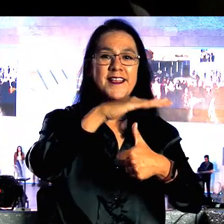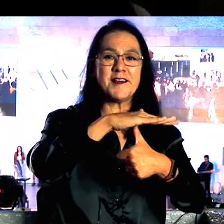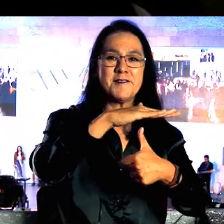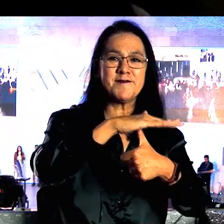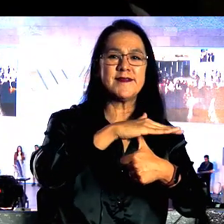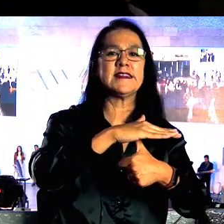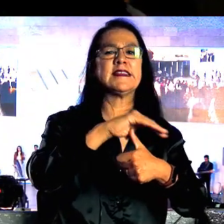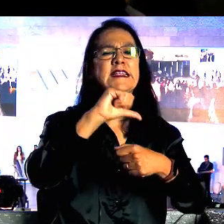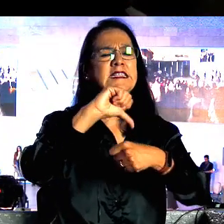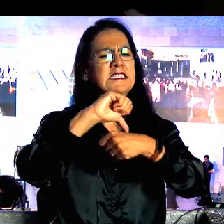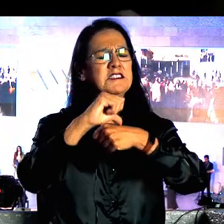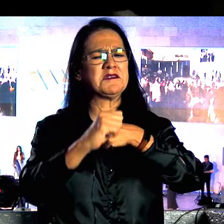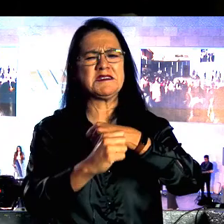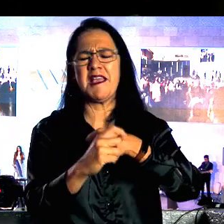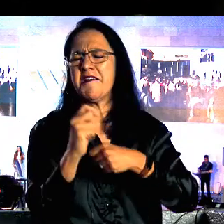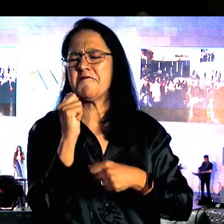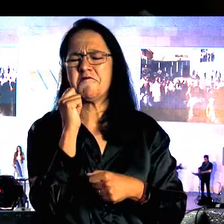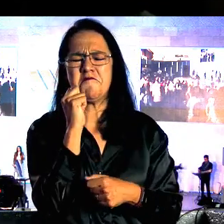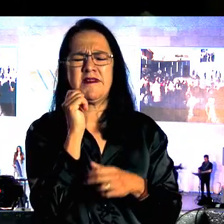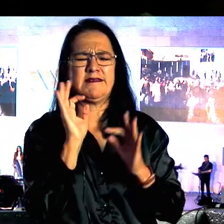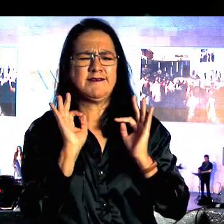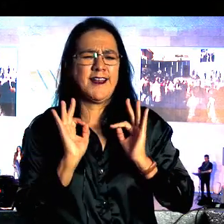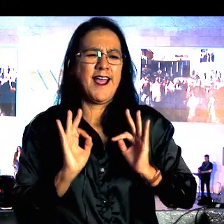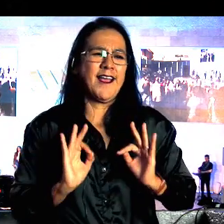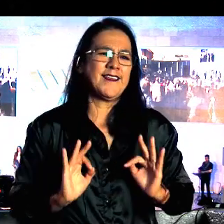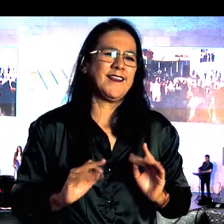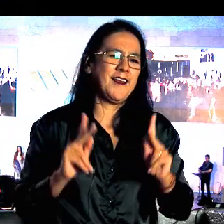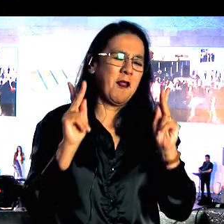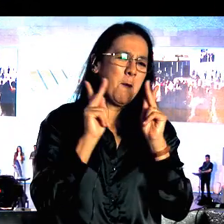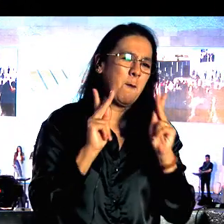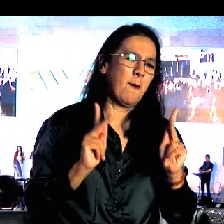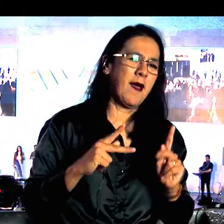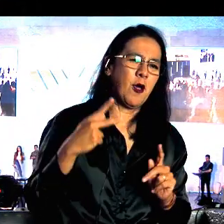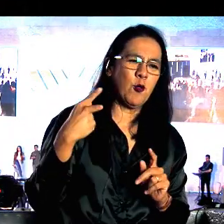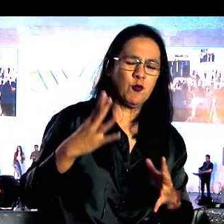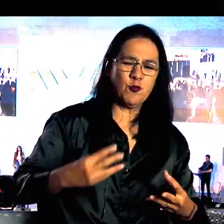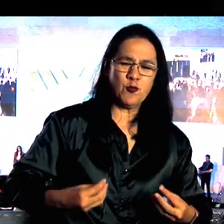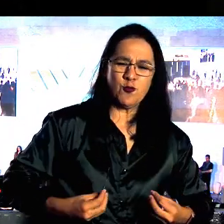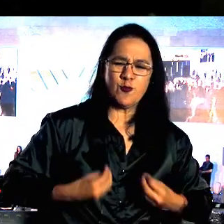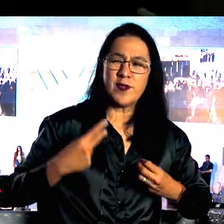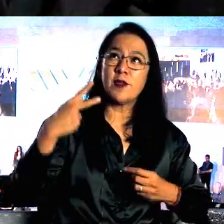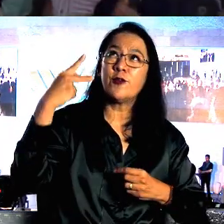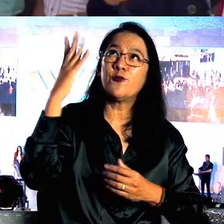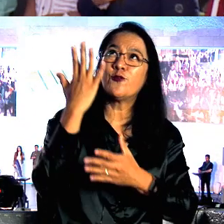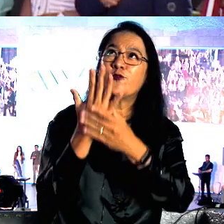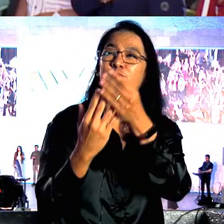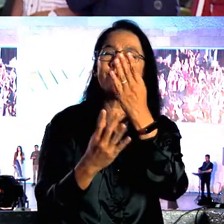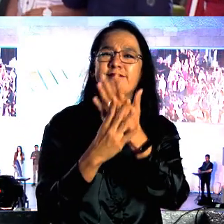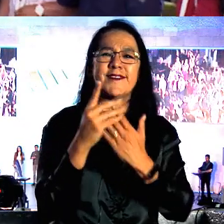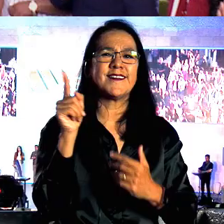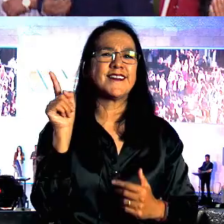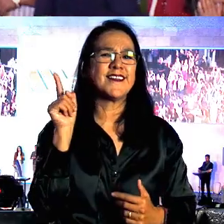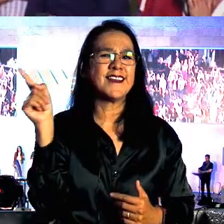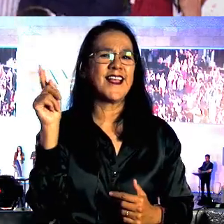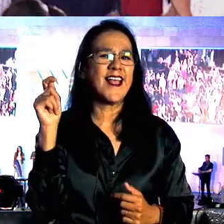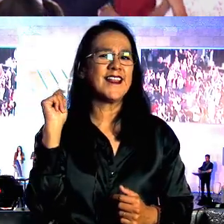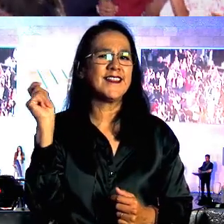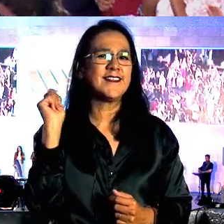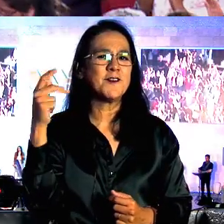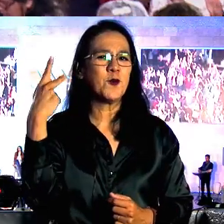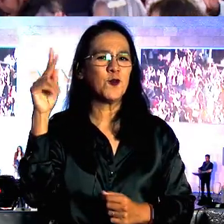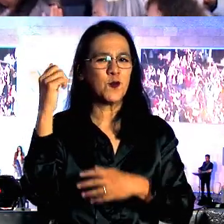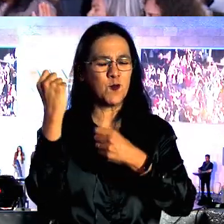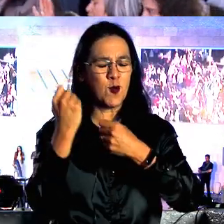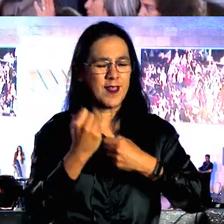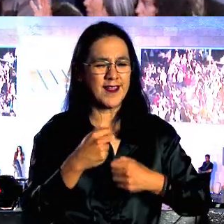la cirugía sin ningún temor porque su vida está en tus manos y él dará testimonio de tu poder en el nombre de